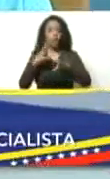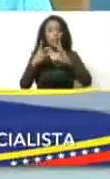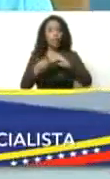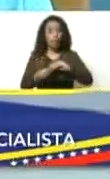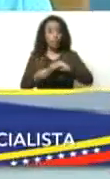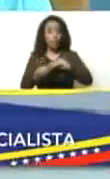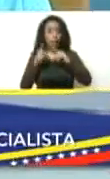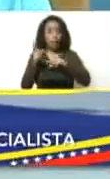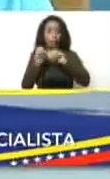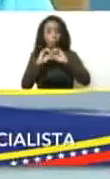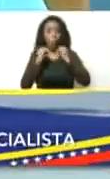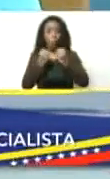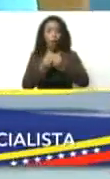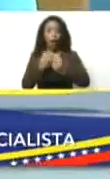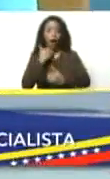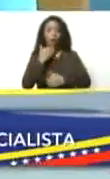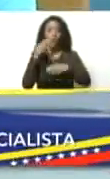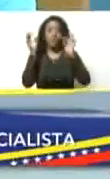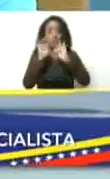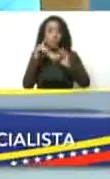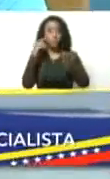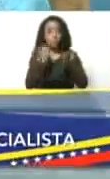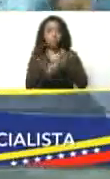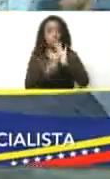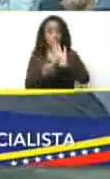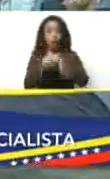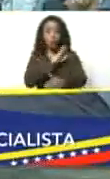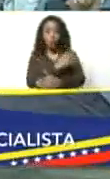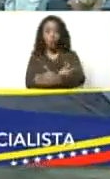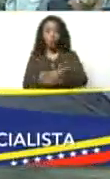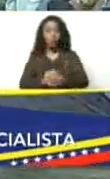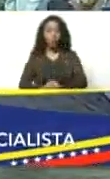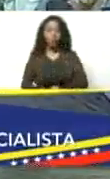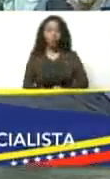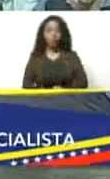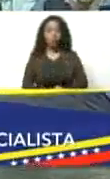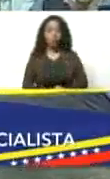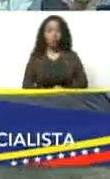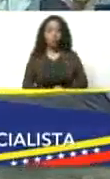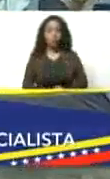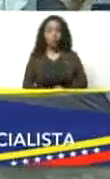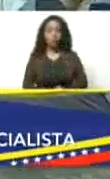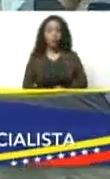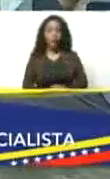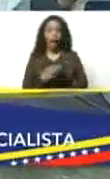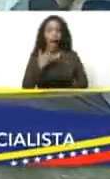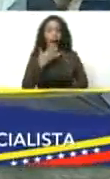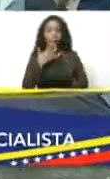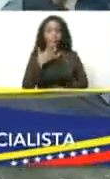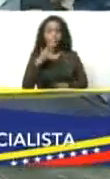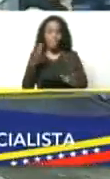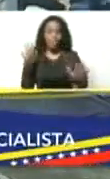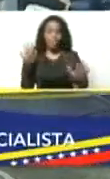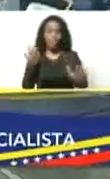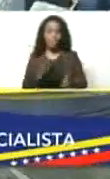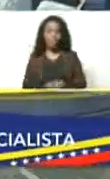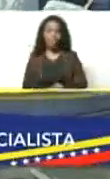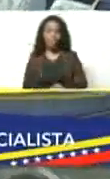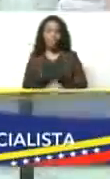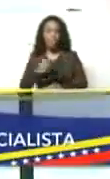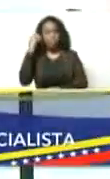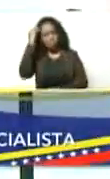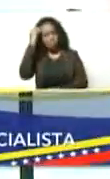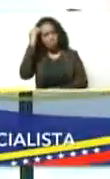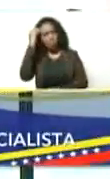jefe, esta organización que de alguna manera ha demostrado una gran fortaleza en el tema. Por ejemplo, la artillería, pensando